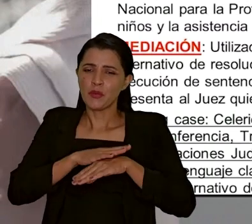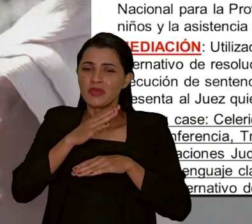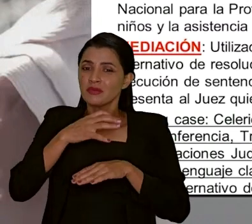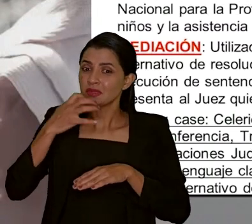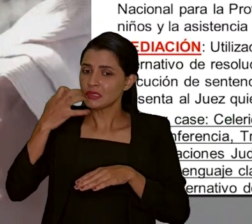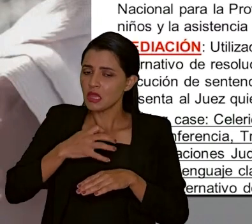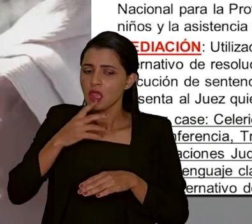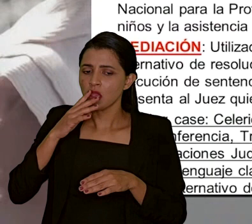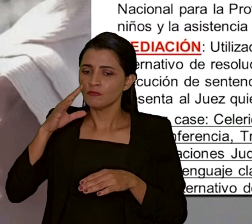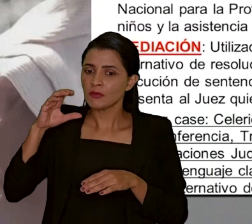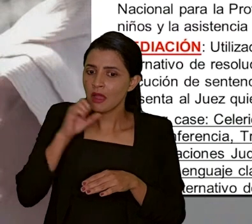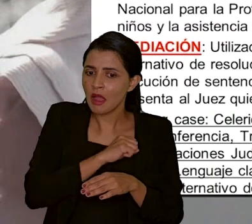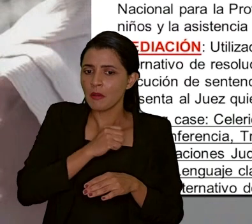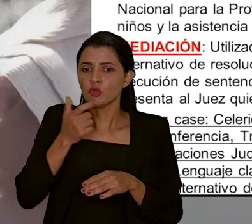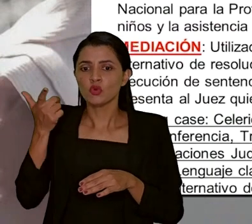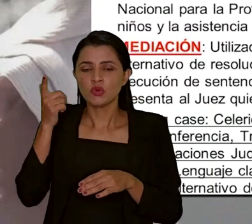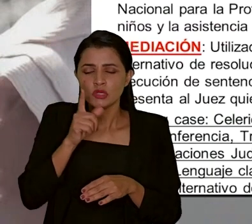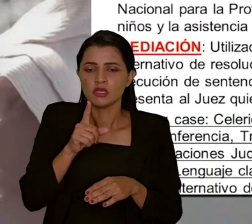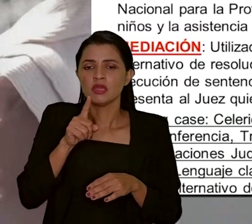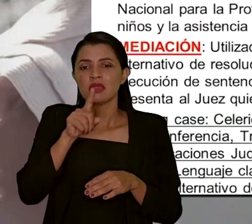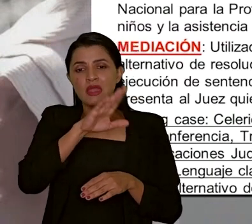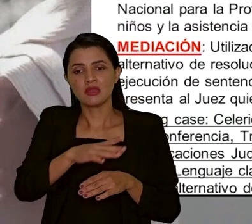del niño, tiene en cuenta